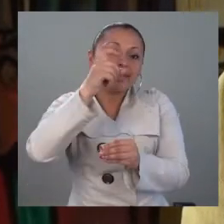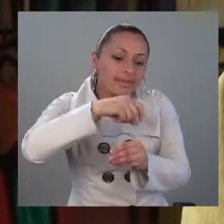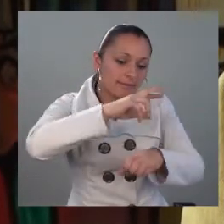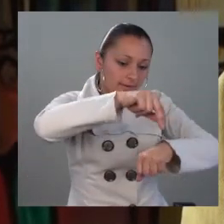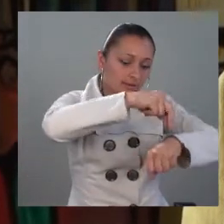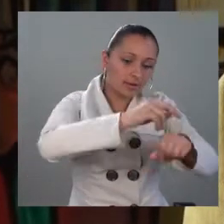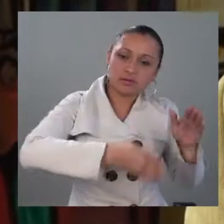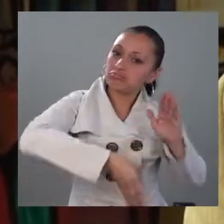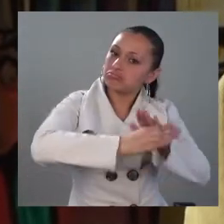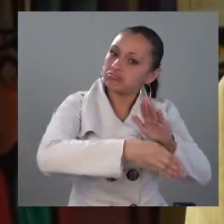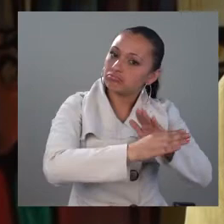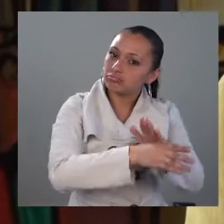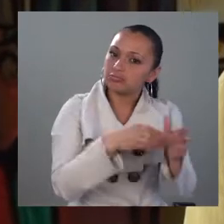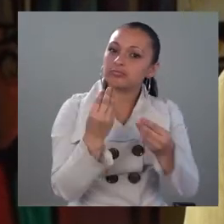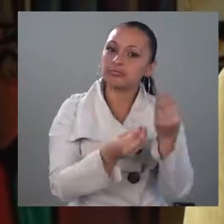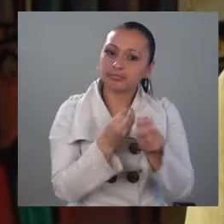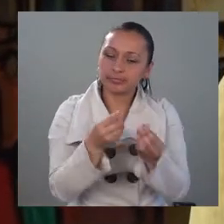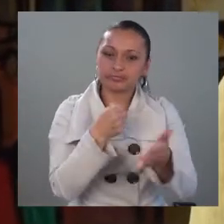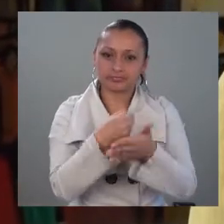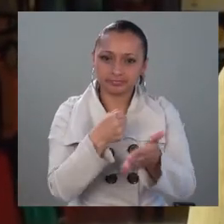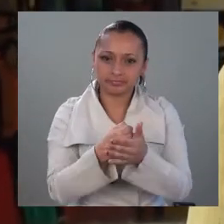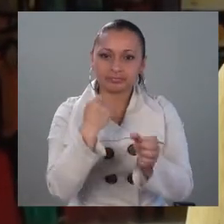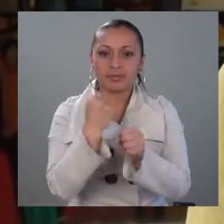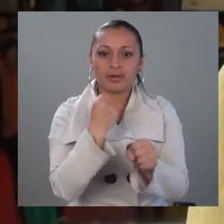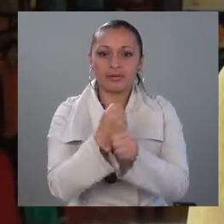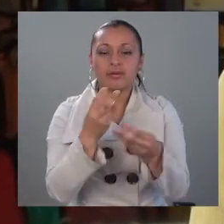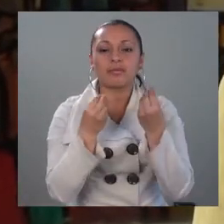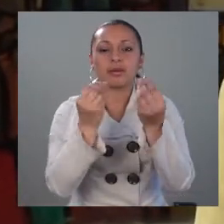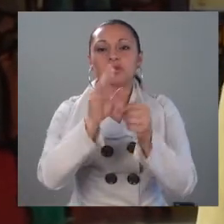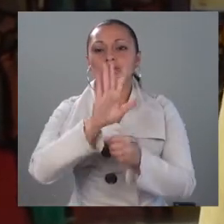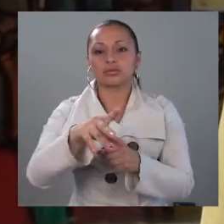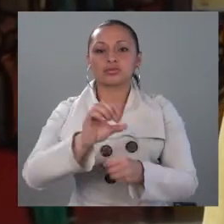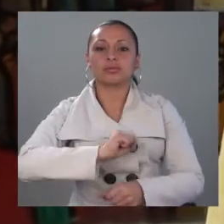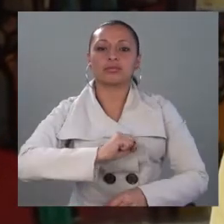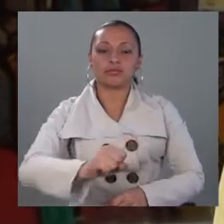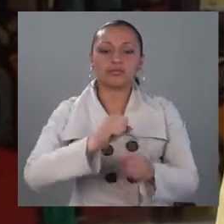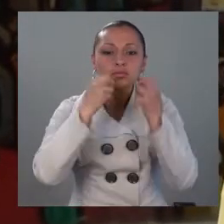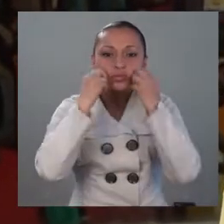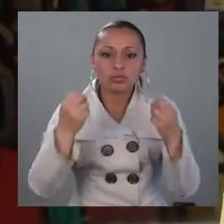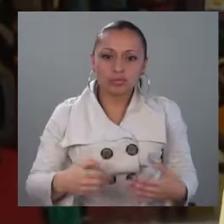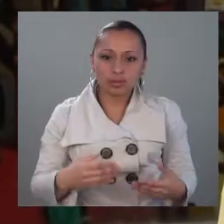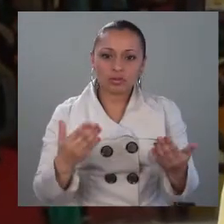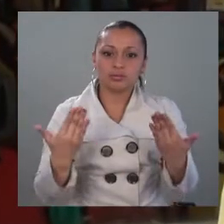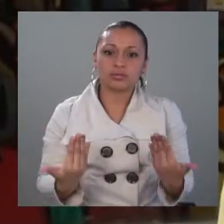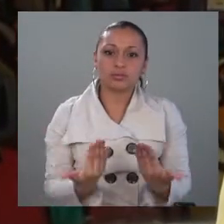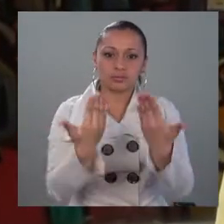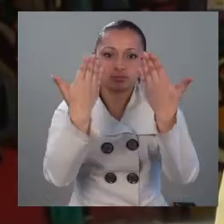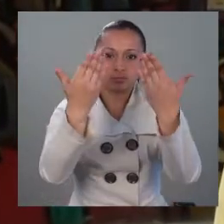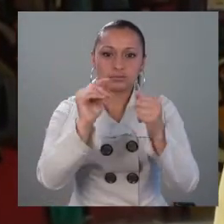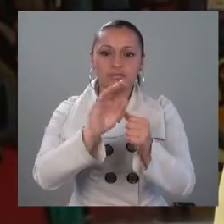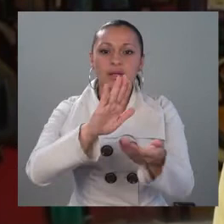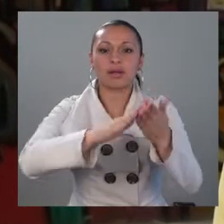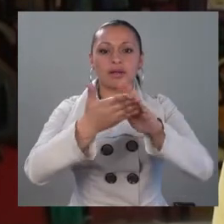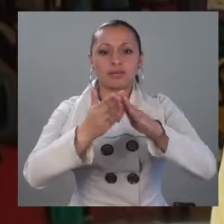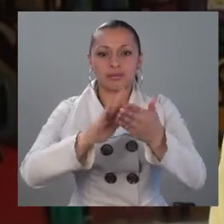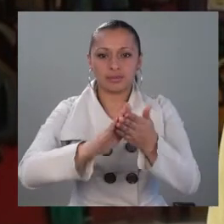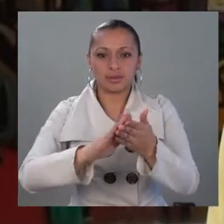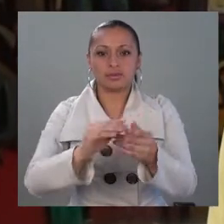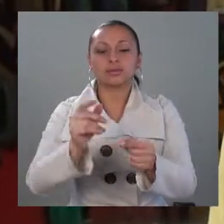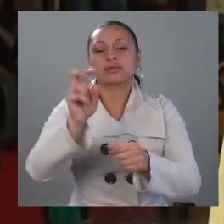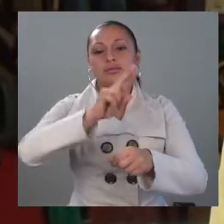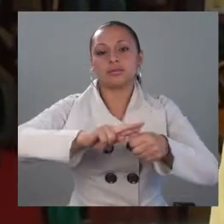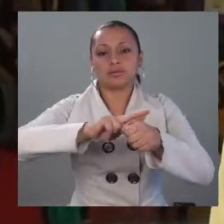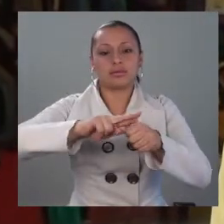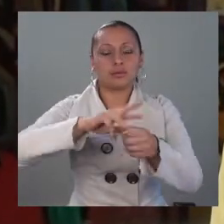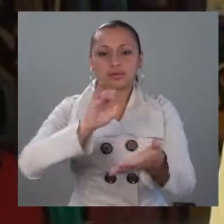debe estar preparado para trabajar en favor de los derechos humanos, en favor de la paz